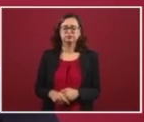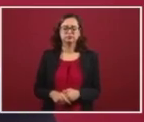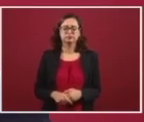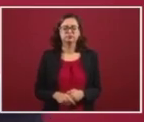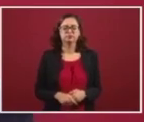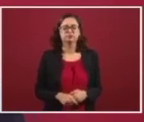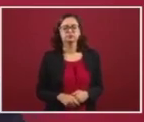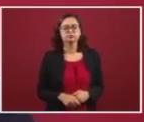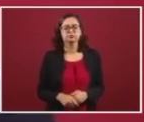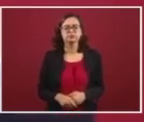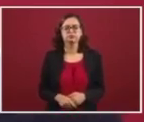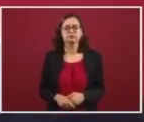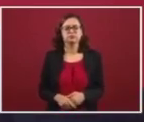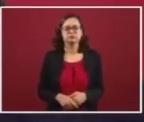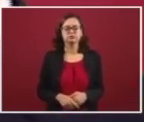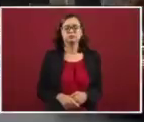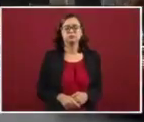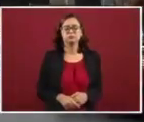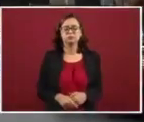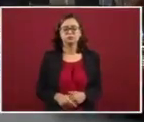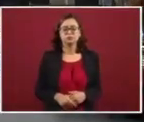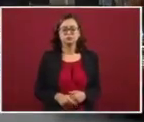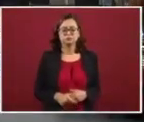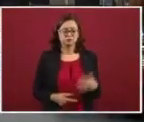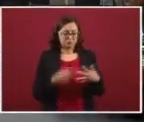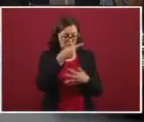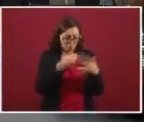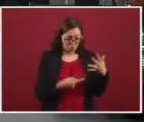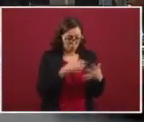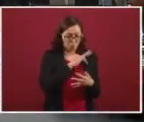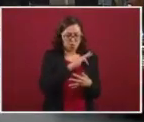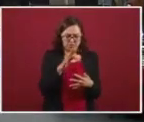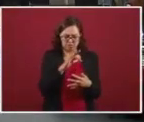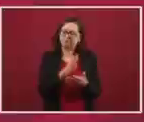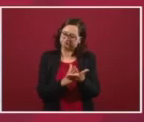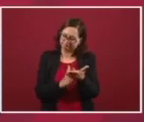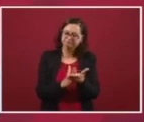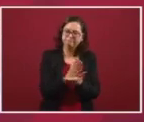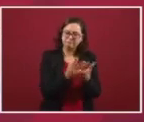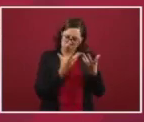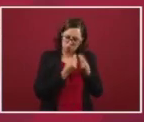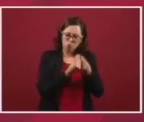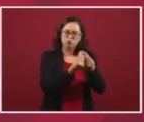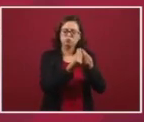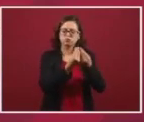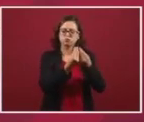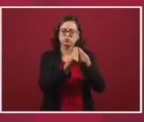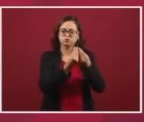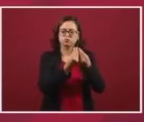y en donde se pueda, vamos, juntos.